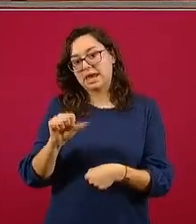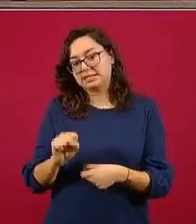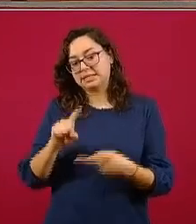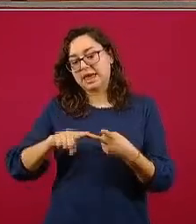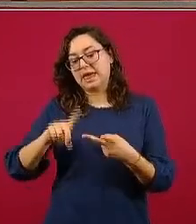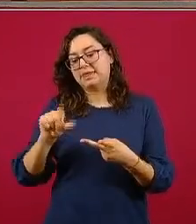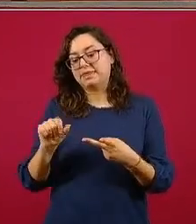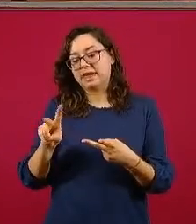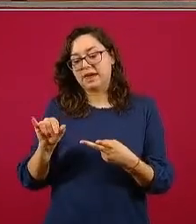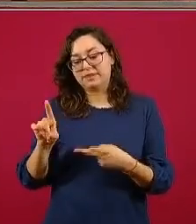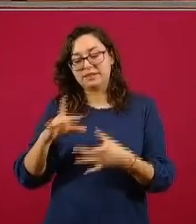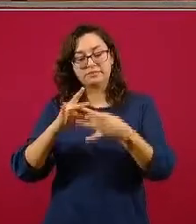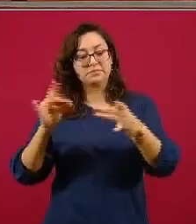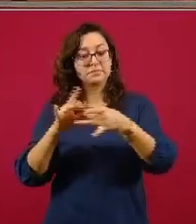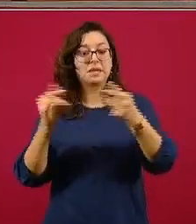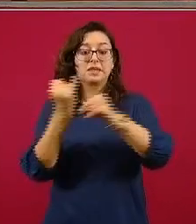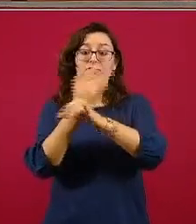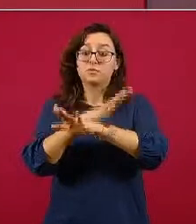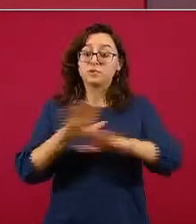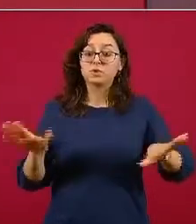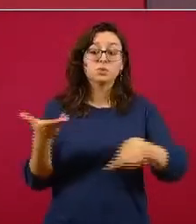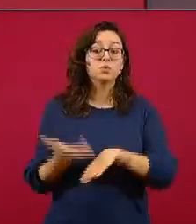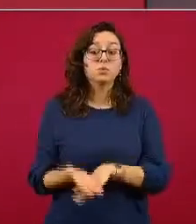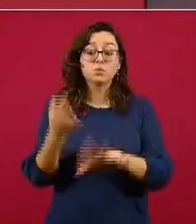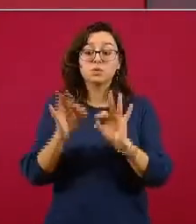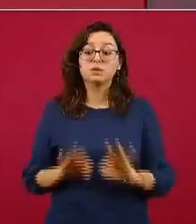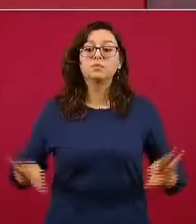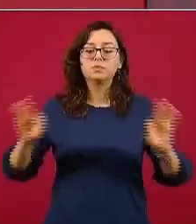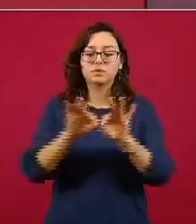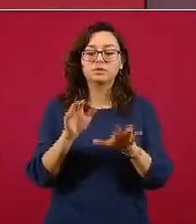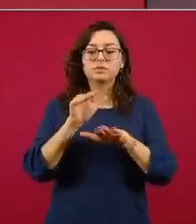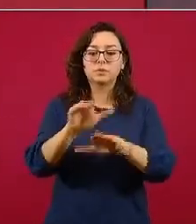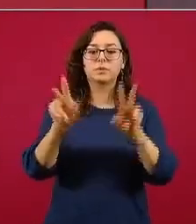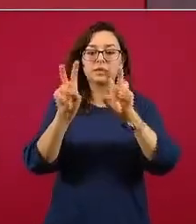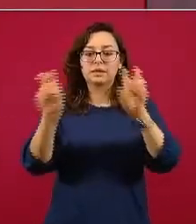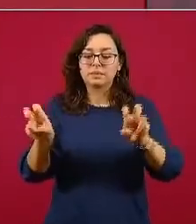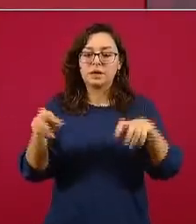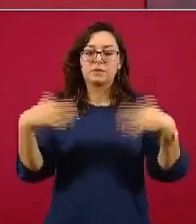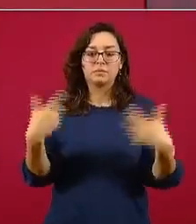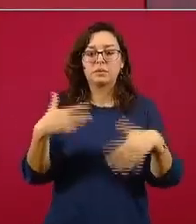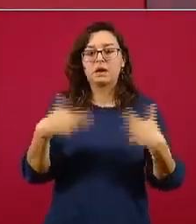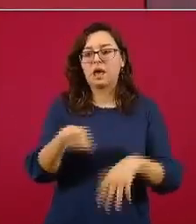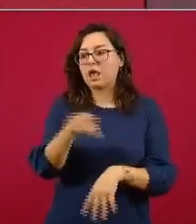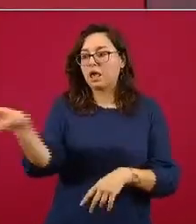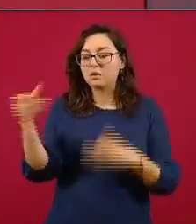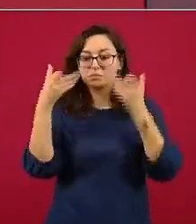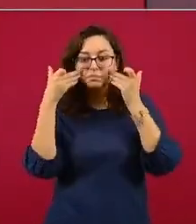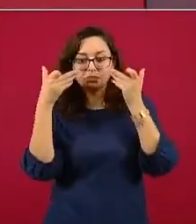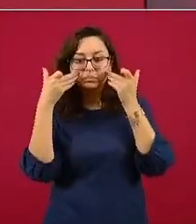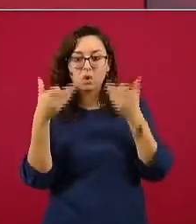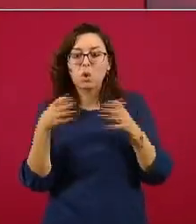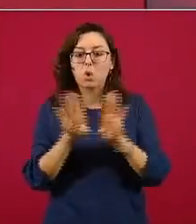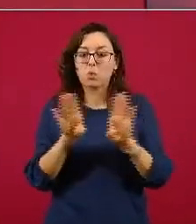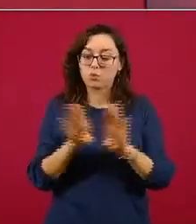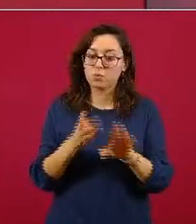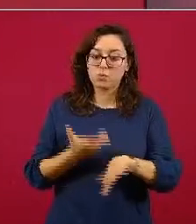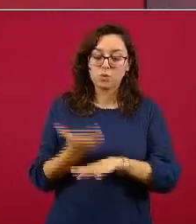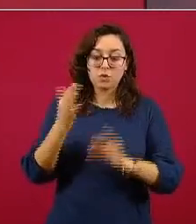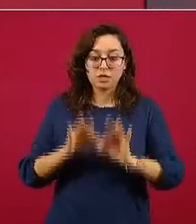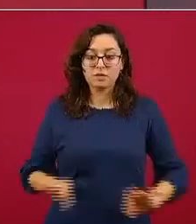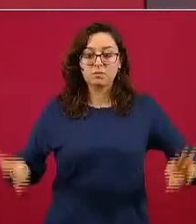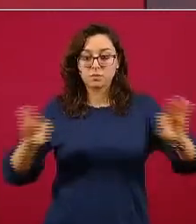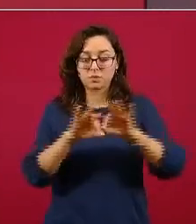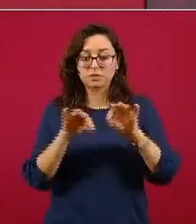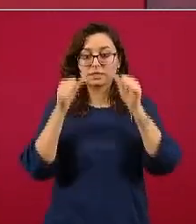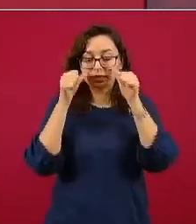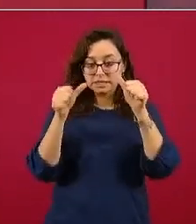son sumamente importantes, que se desprenden de lo que ellos mismos pueden constatar de la importancia de la respuesta